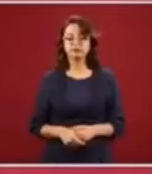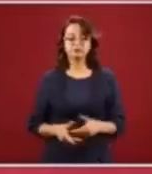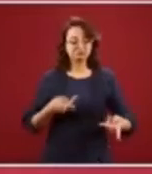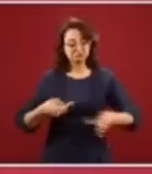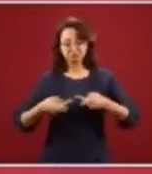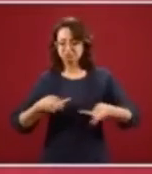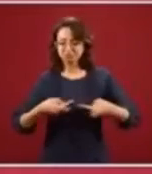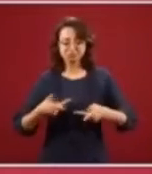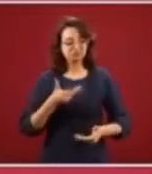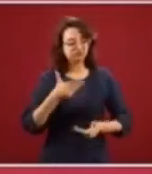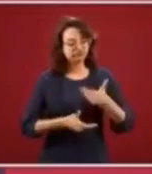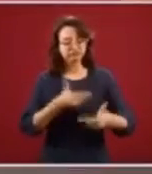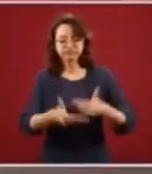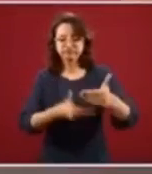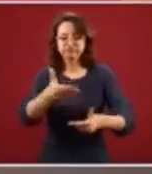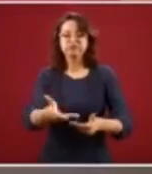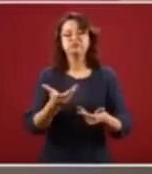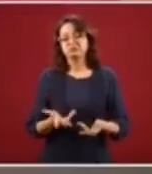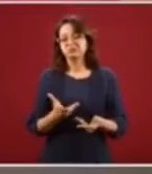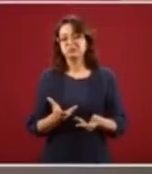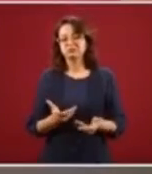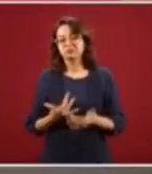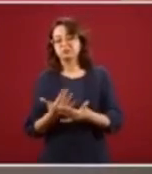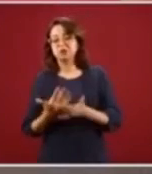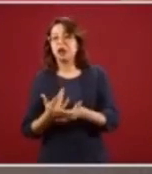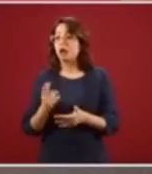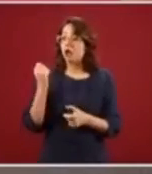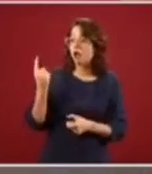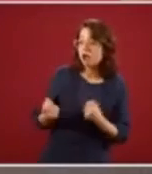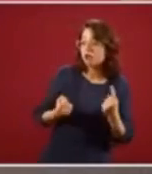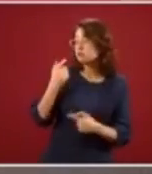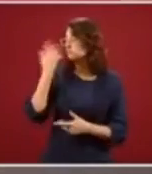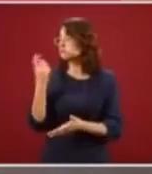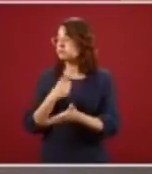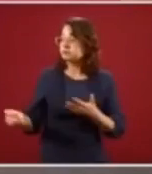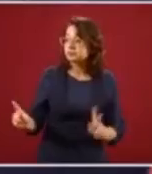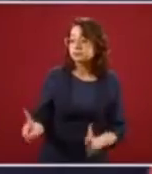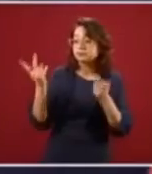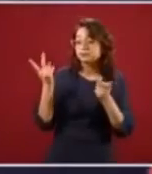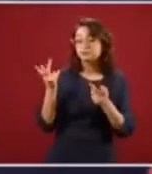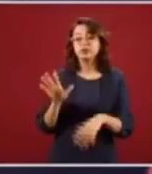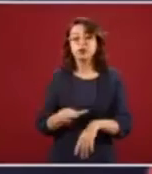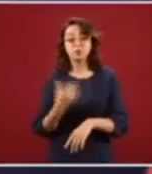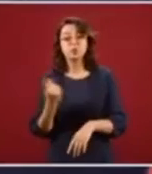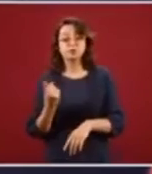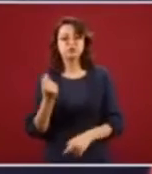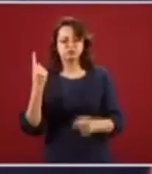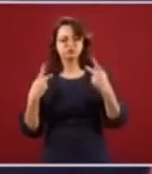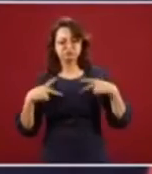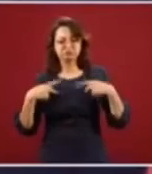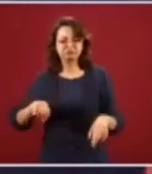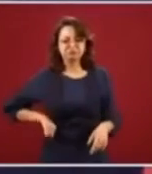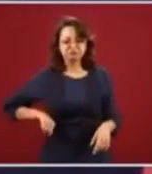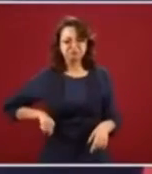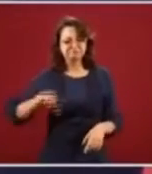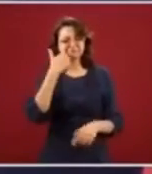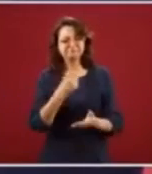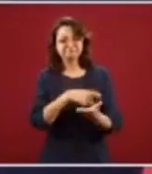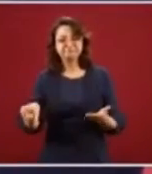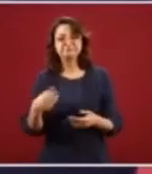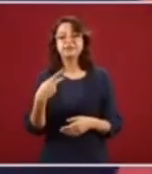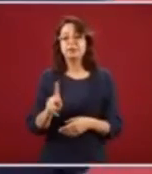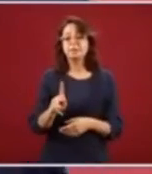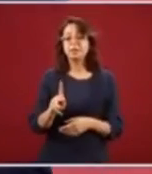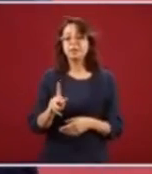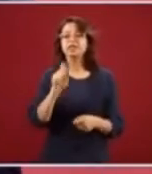esperando todavía lo de la posibilidad de venderlo, porque hay ofertas. Y